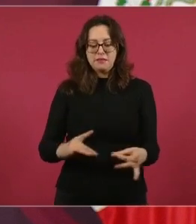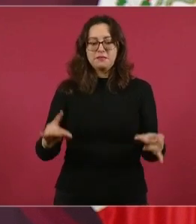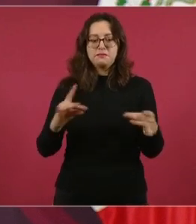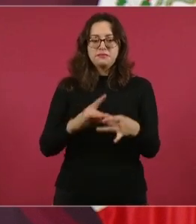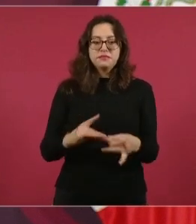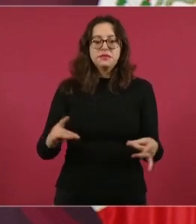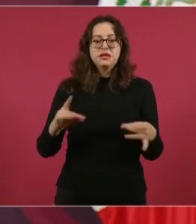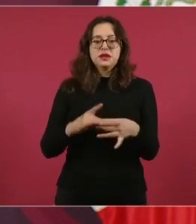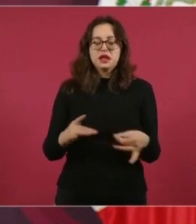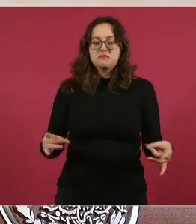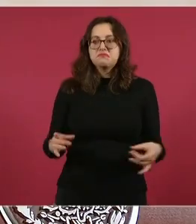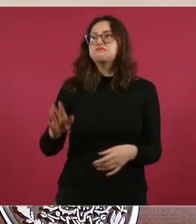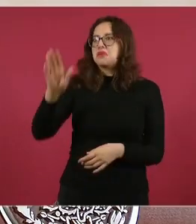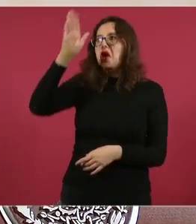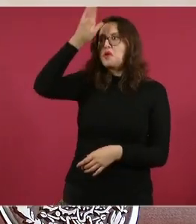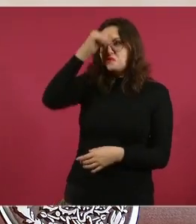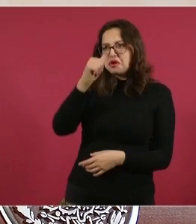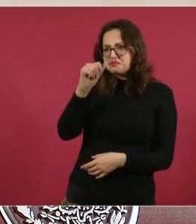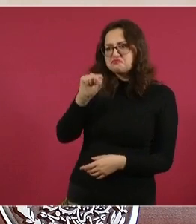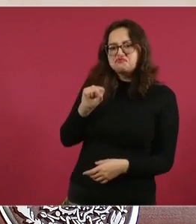expliquen sus razones,